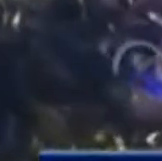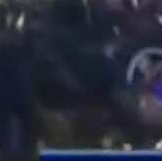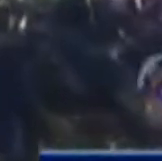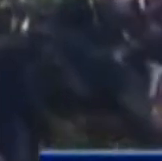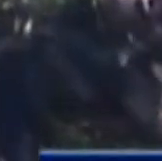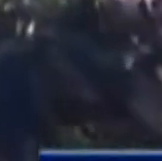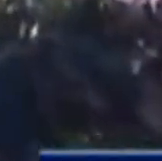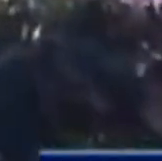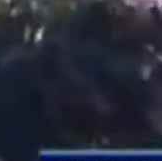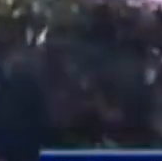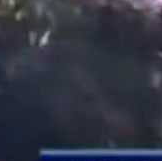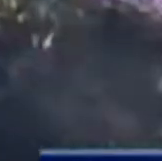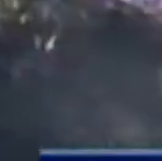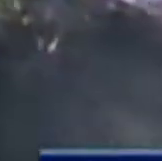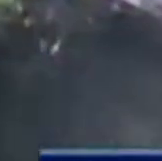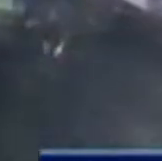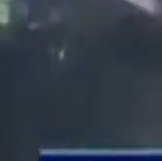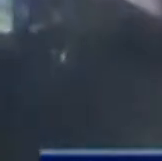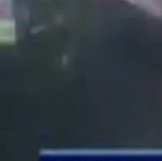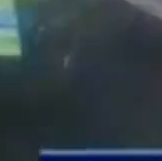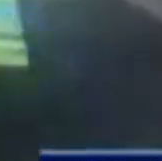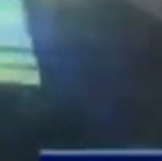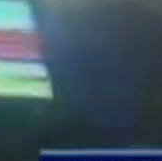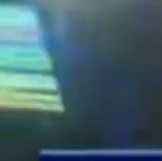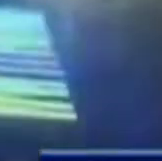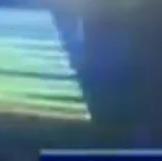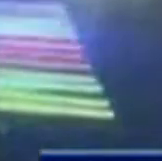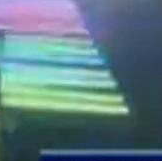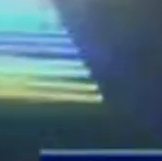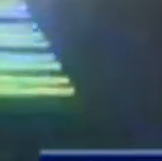sola y en las brasas